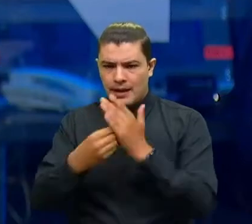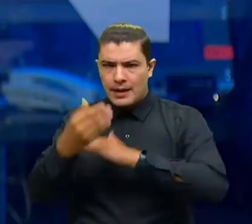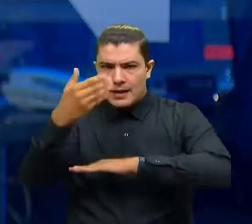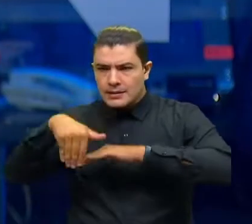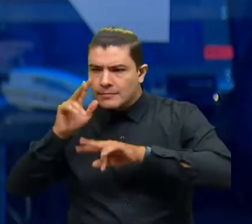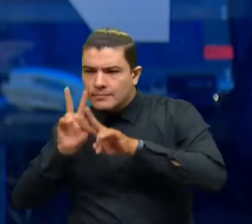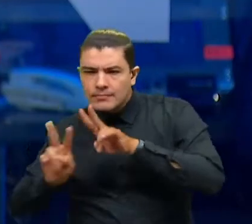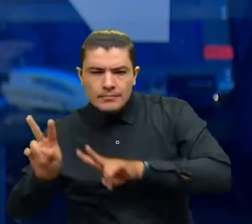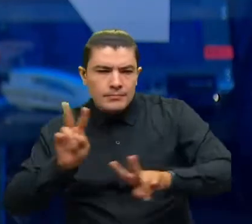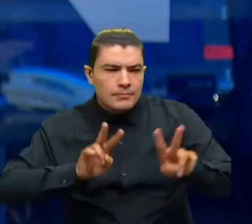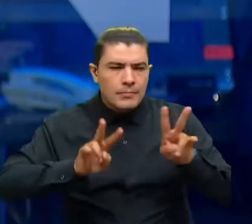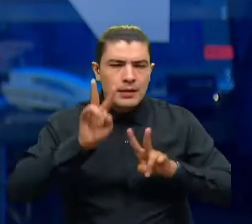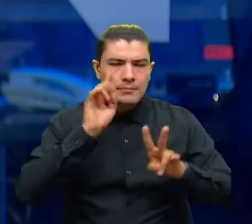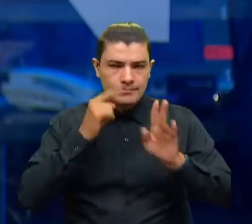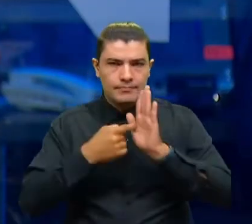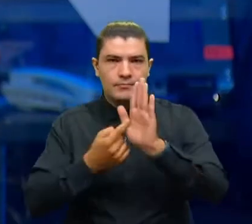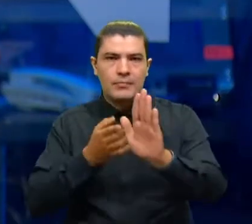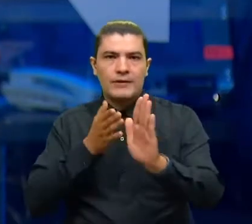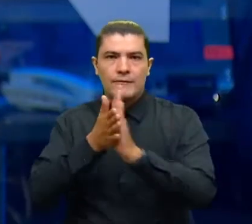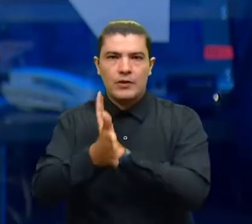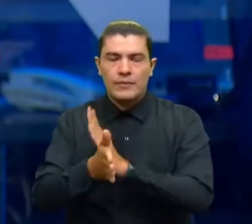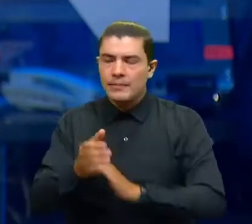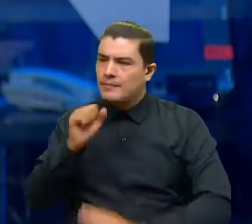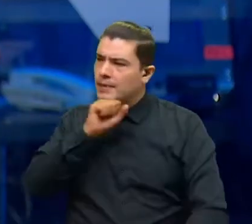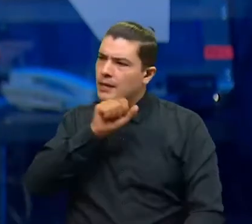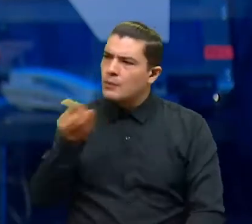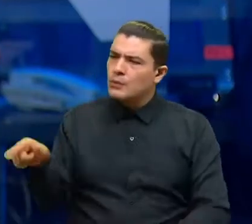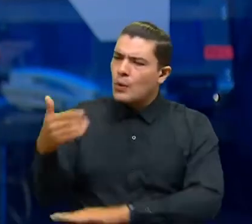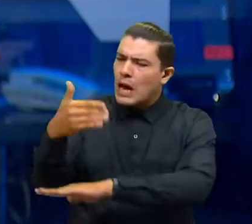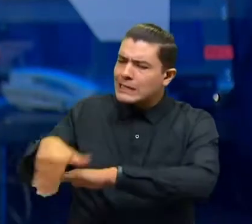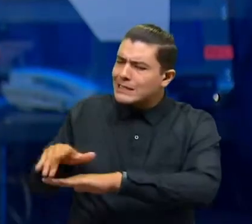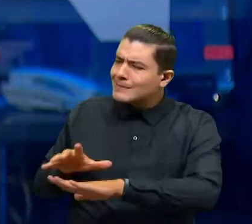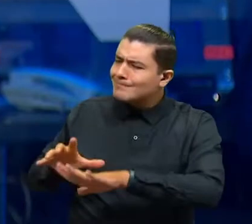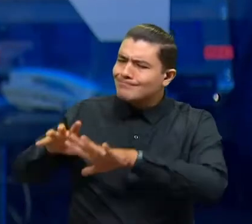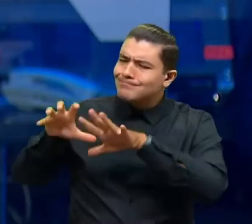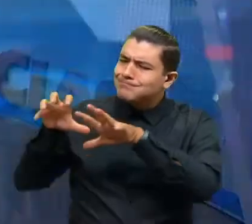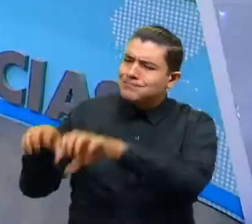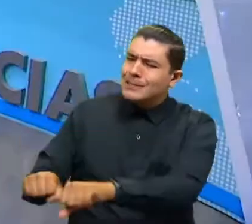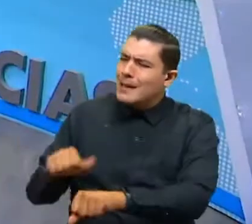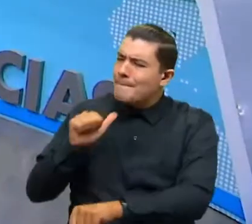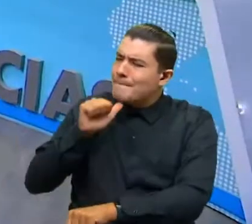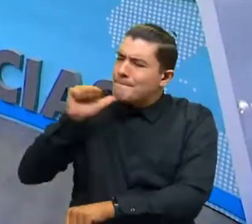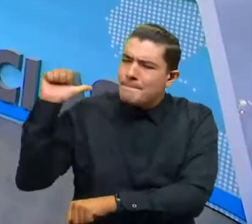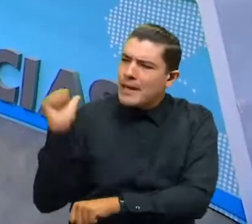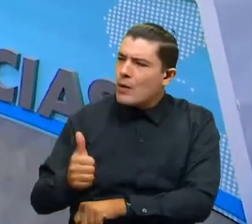Diana, buenas tardes. ¿Cuál es esa calle más que en peor estado se encuentra?